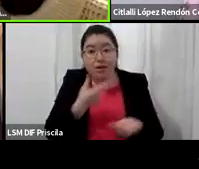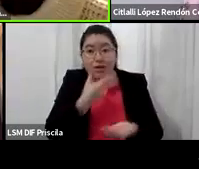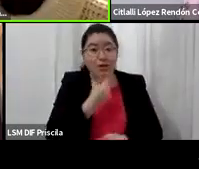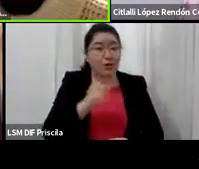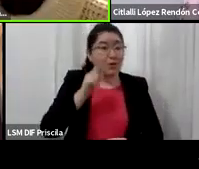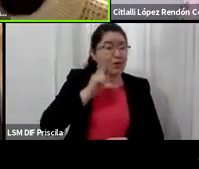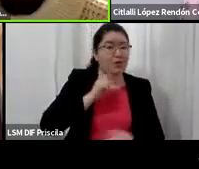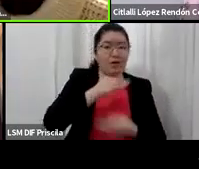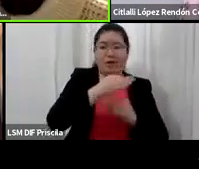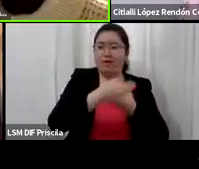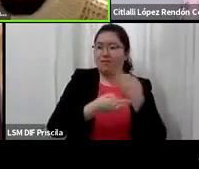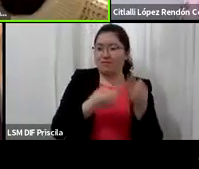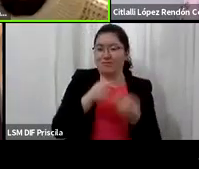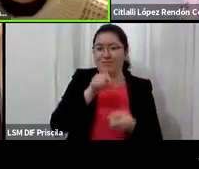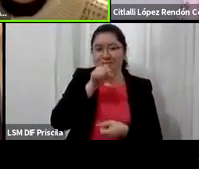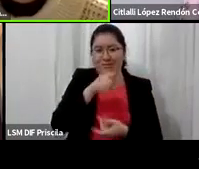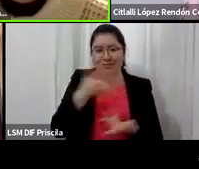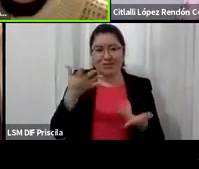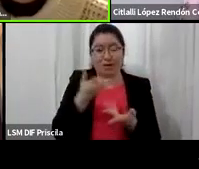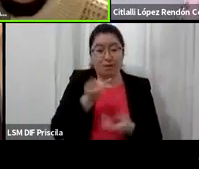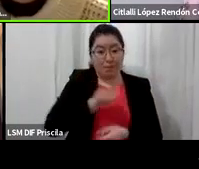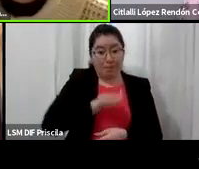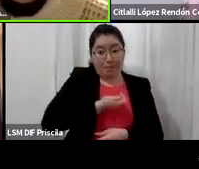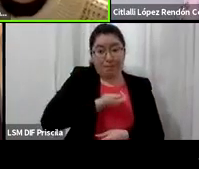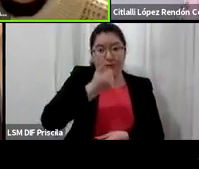que logramos mapear es que la urgencia